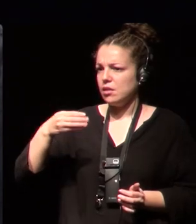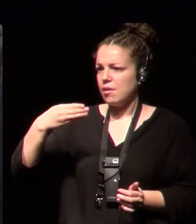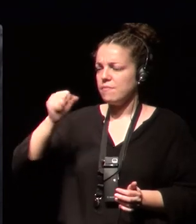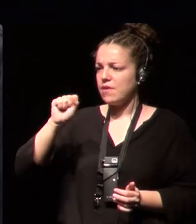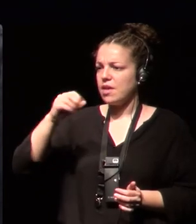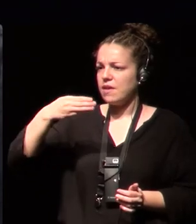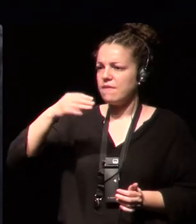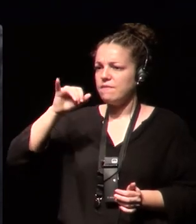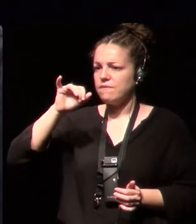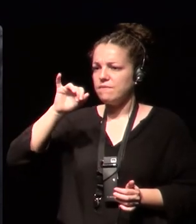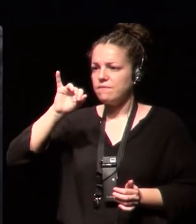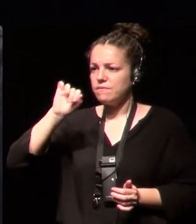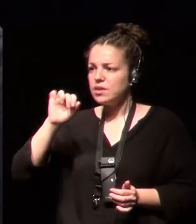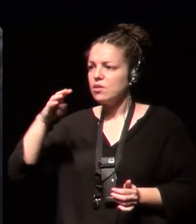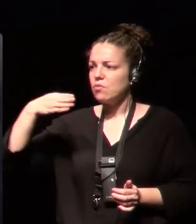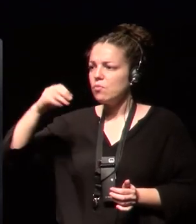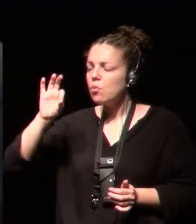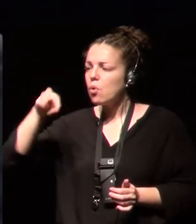Están dejando un legado